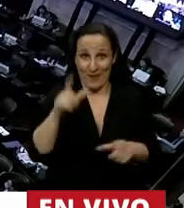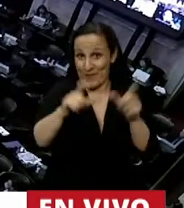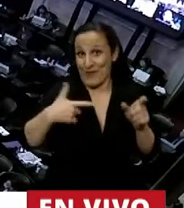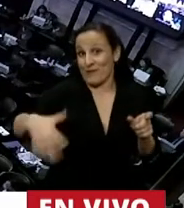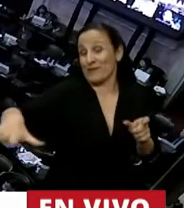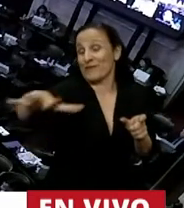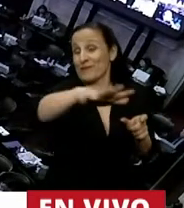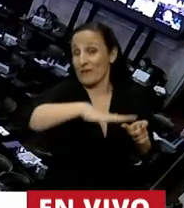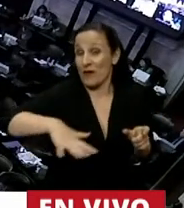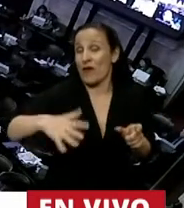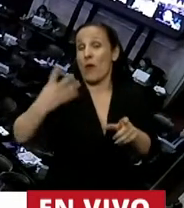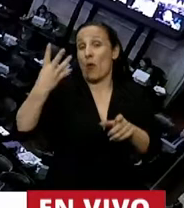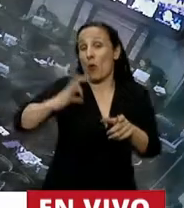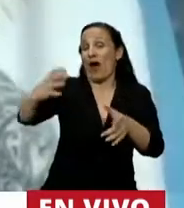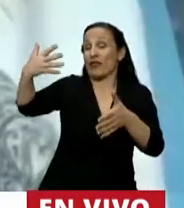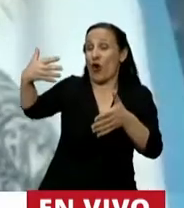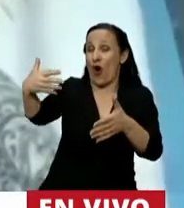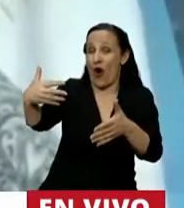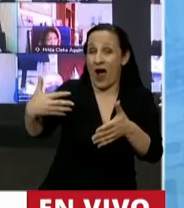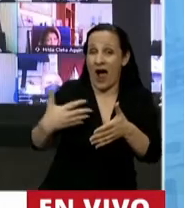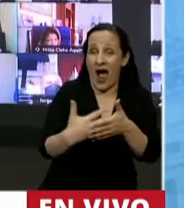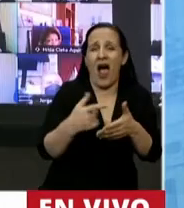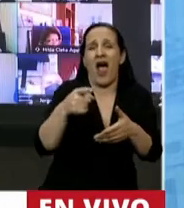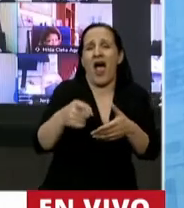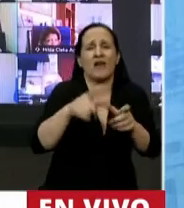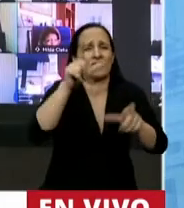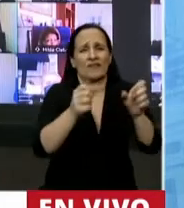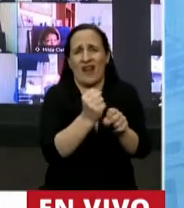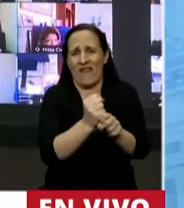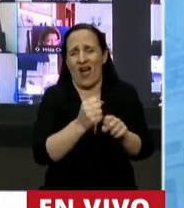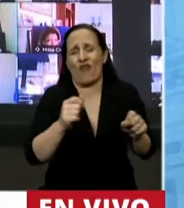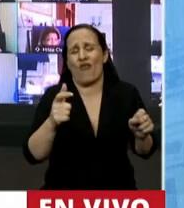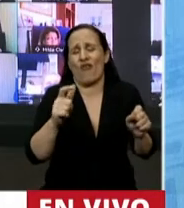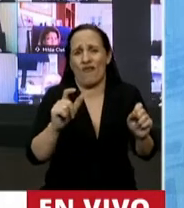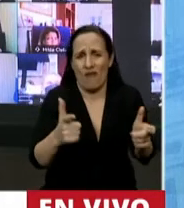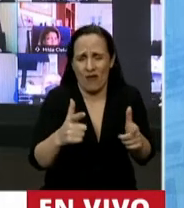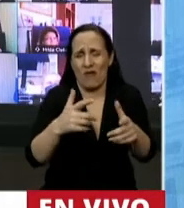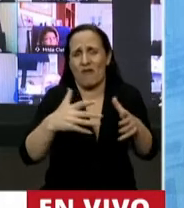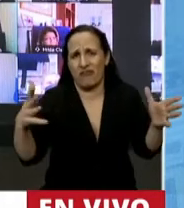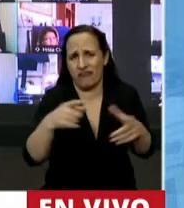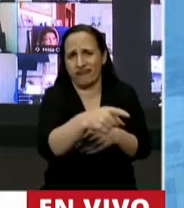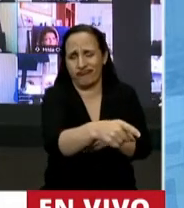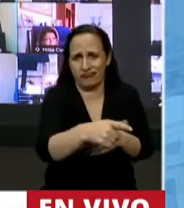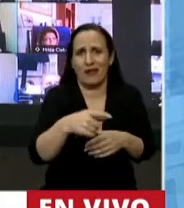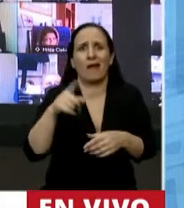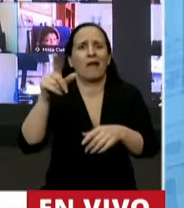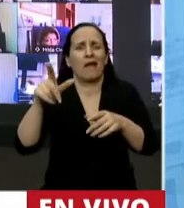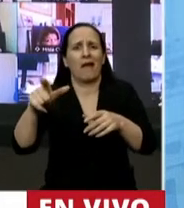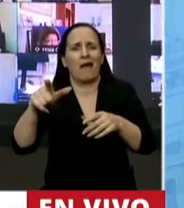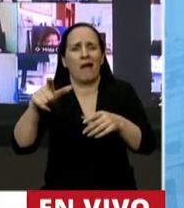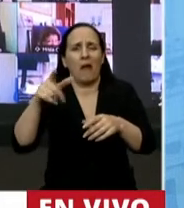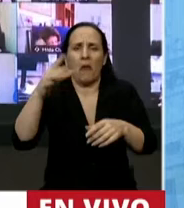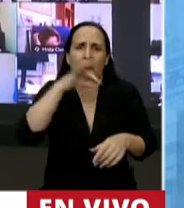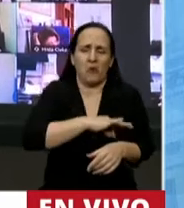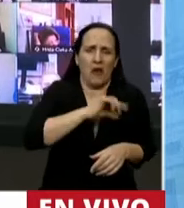de transitar 4 años signados por el aumento de la desocupación, la destrucción del tejido productivo, la depresión de salarios